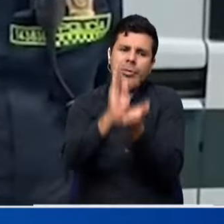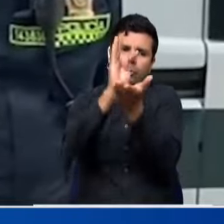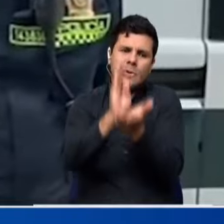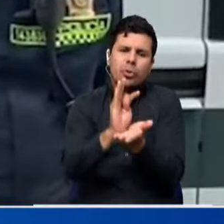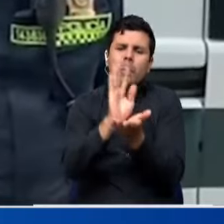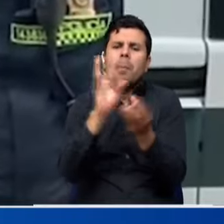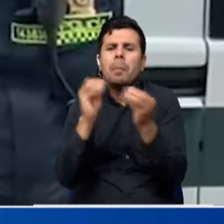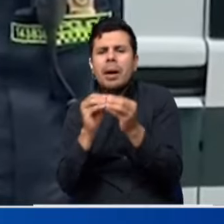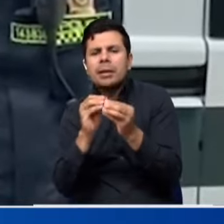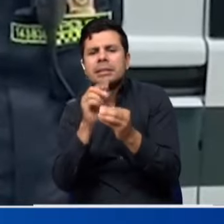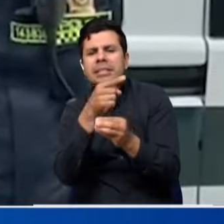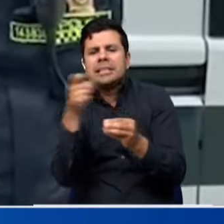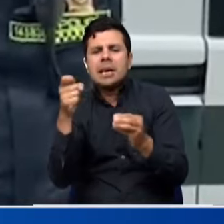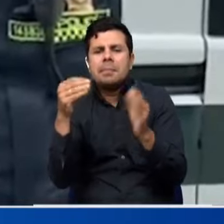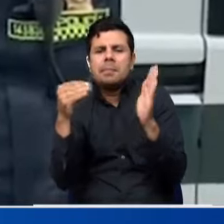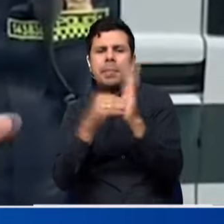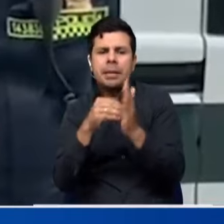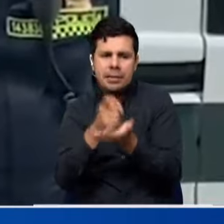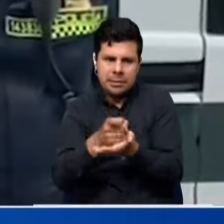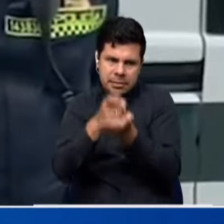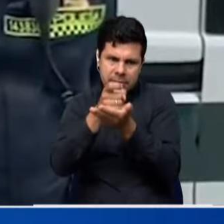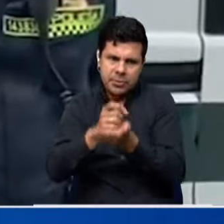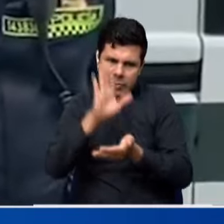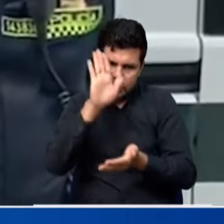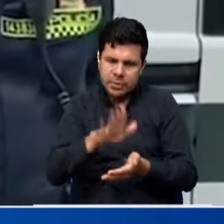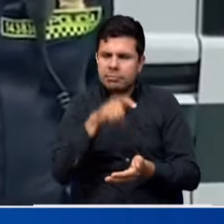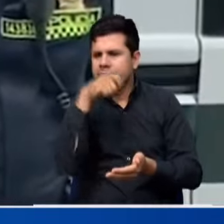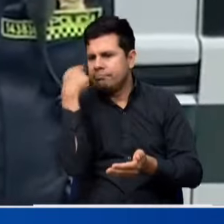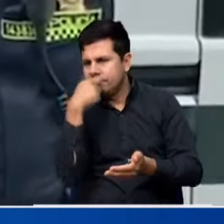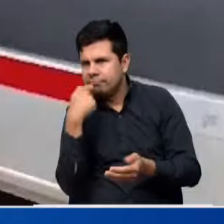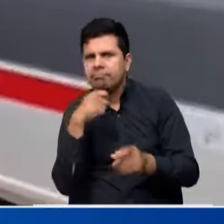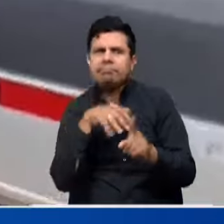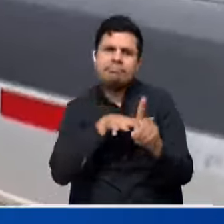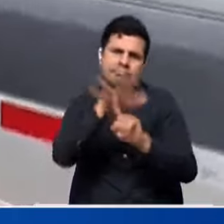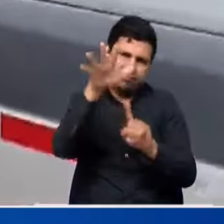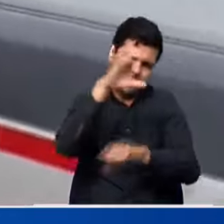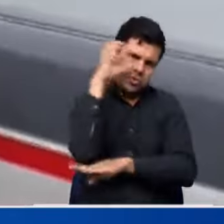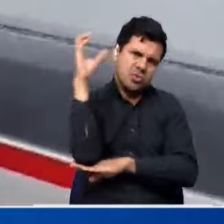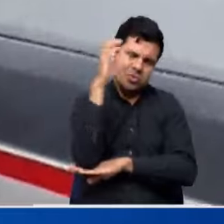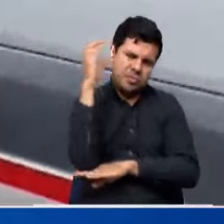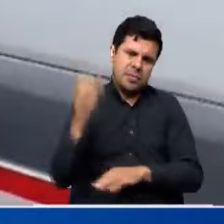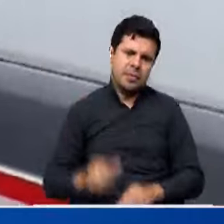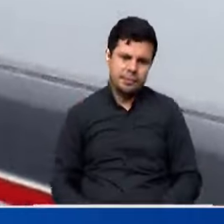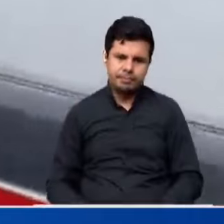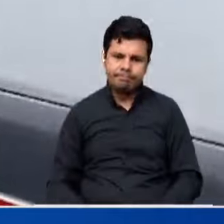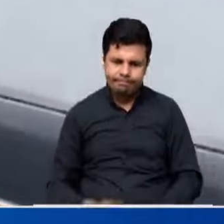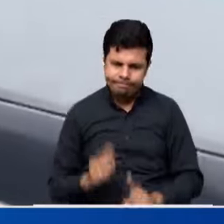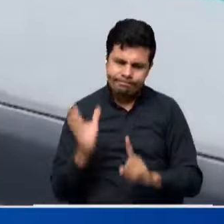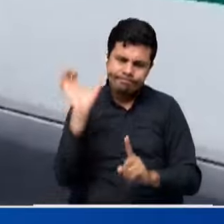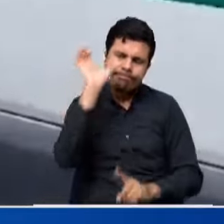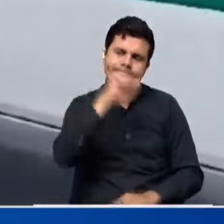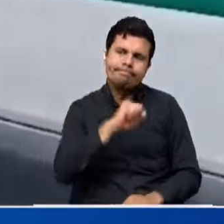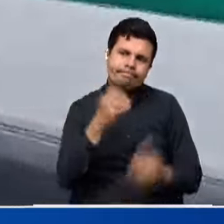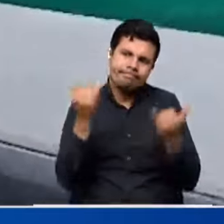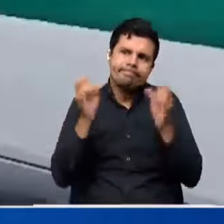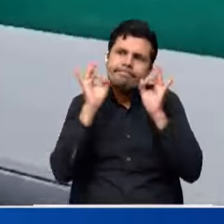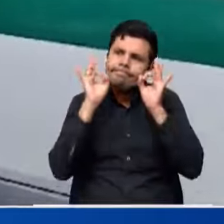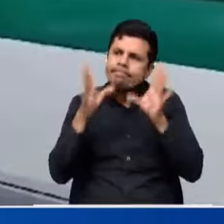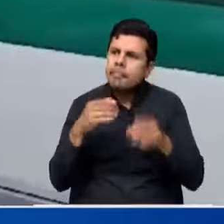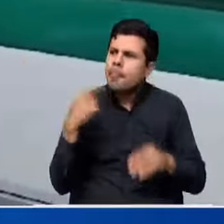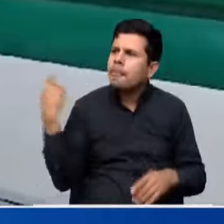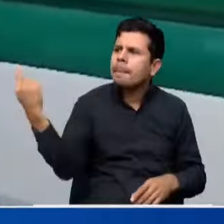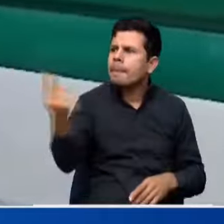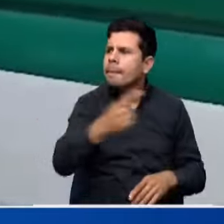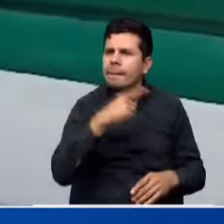1.100.000 gramos de sustancias psicoactivas que afectan a la sociedad colombiana. Este hallazgo demuestra la efectividad de los métodos de